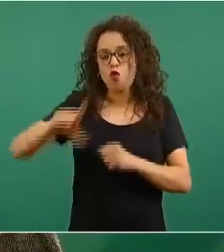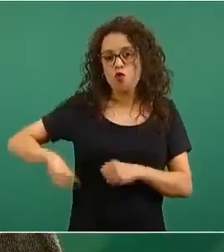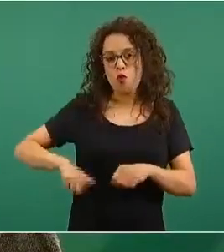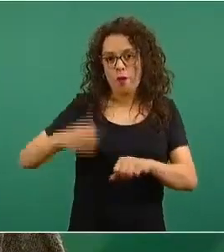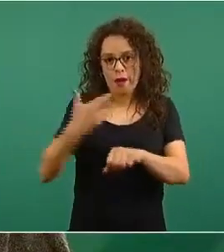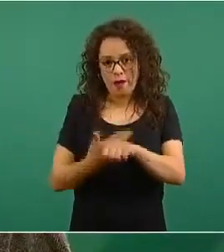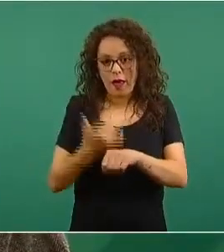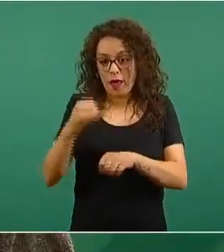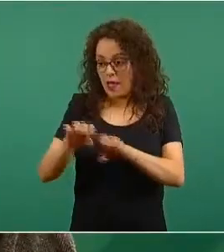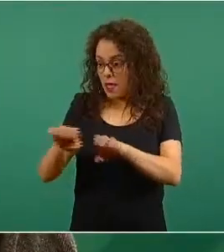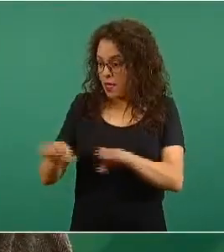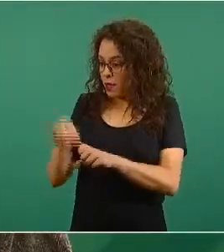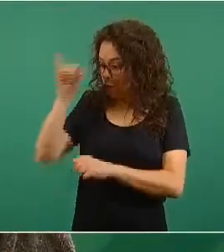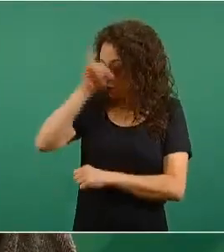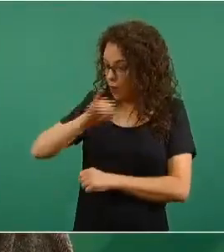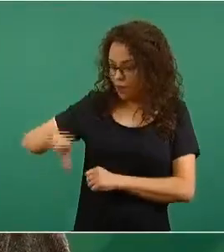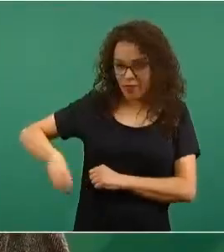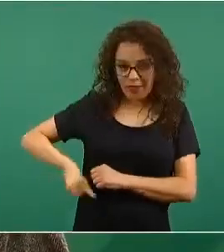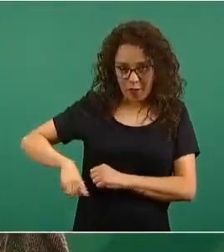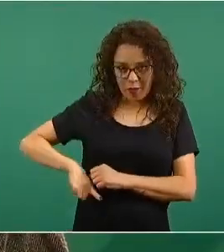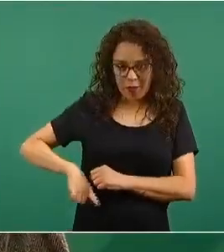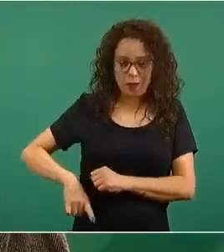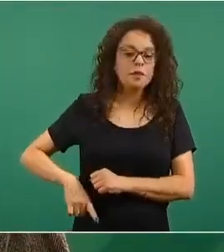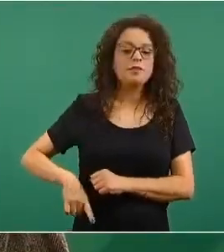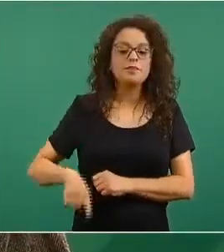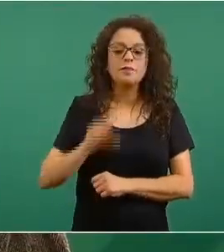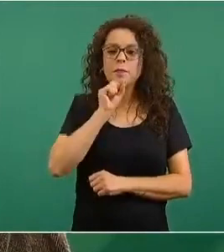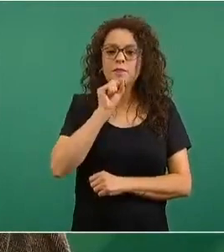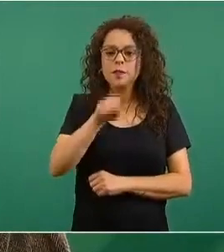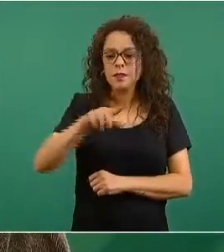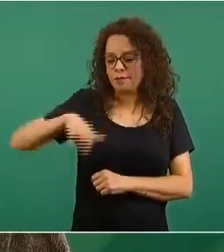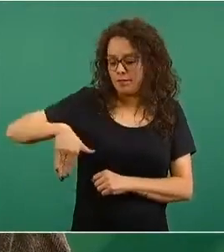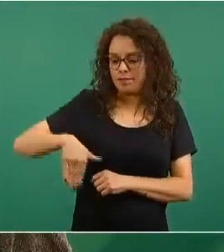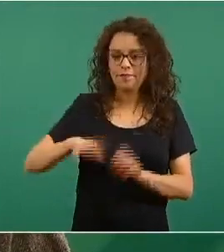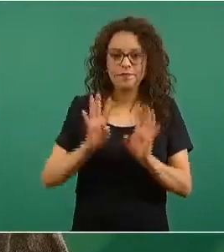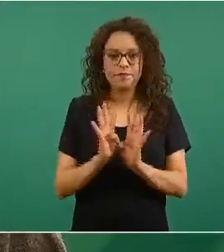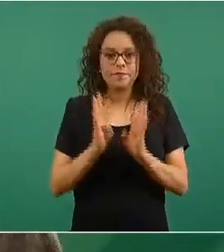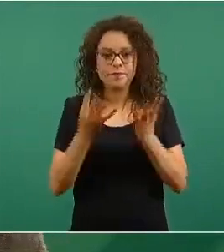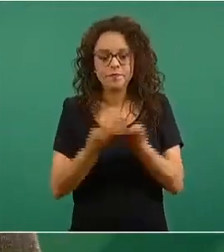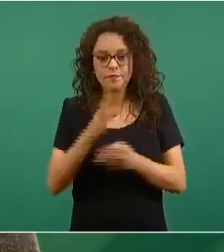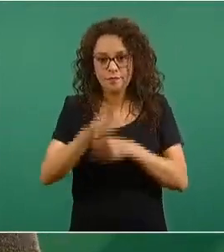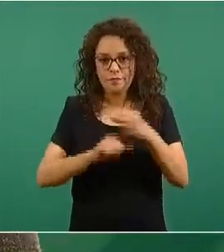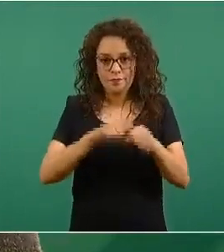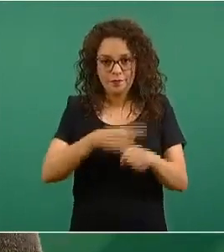gobierno. Lo fue también en la reciente sesión del Consejo Nacional de Salud.